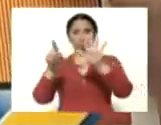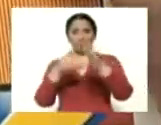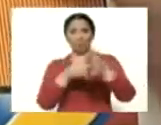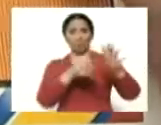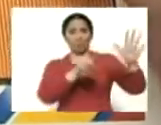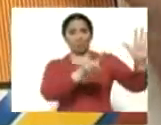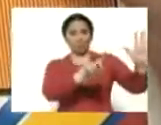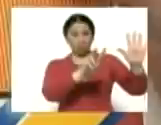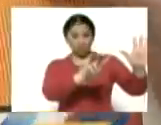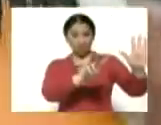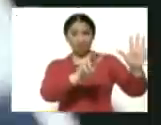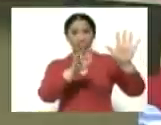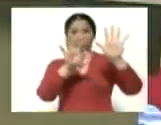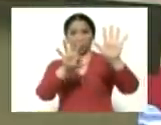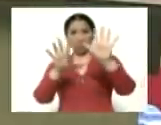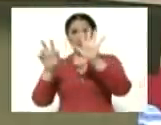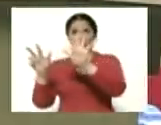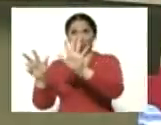1.681.793 y